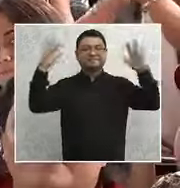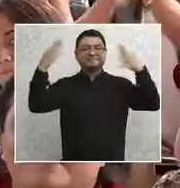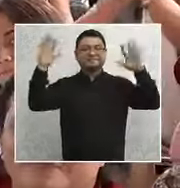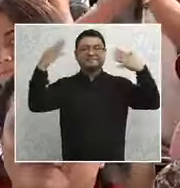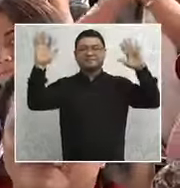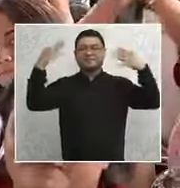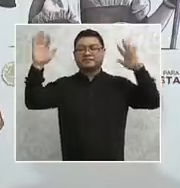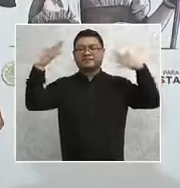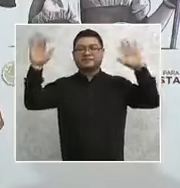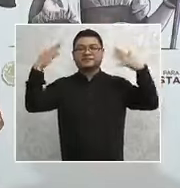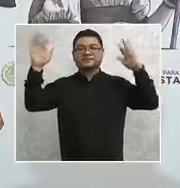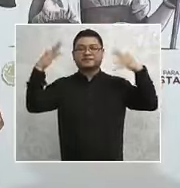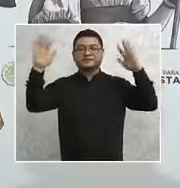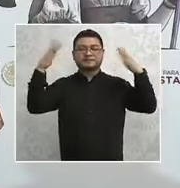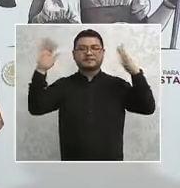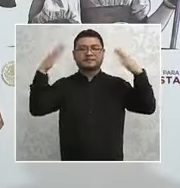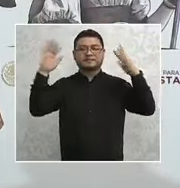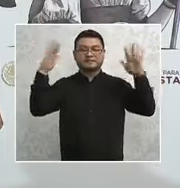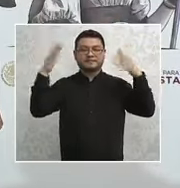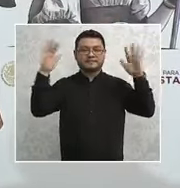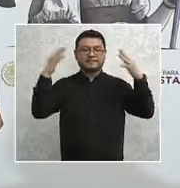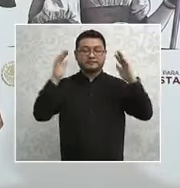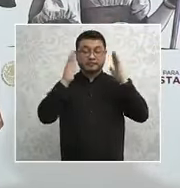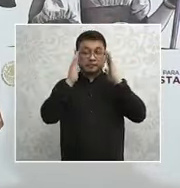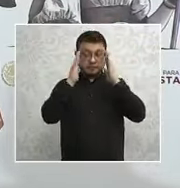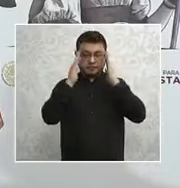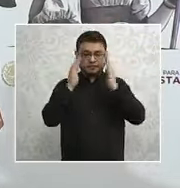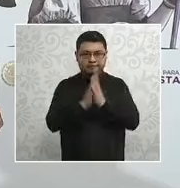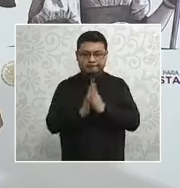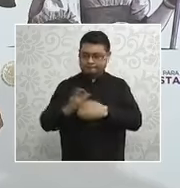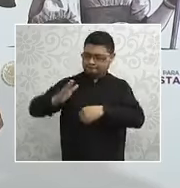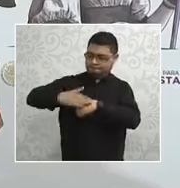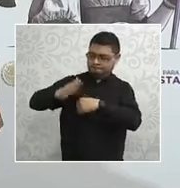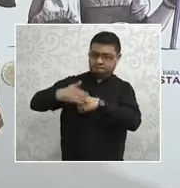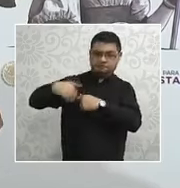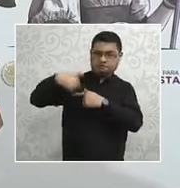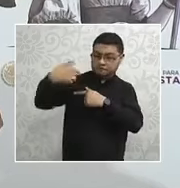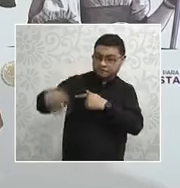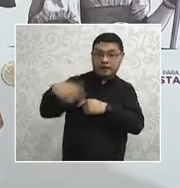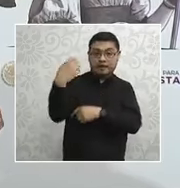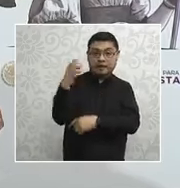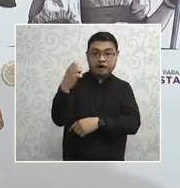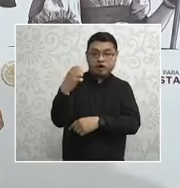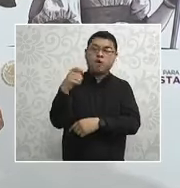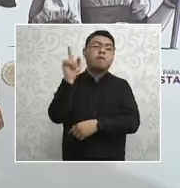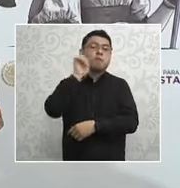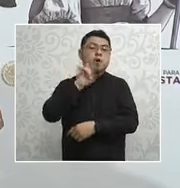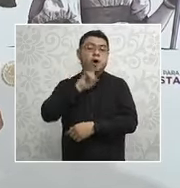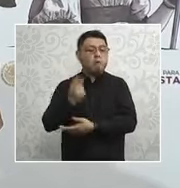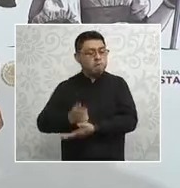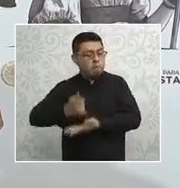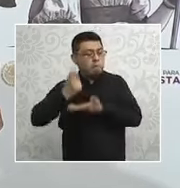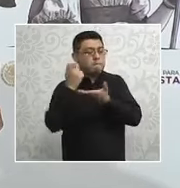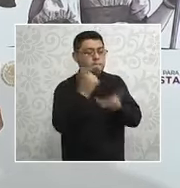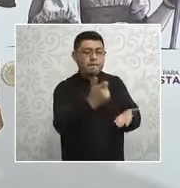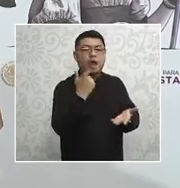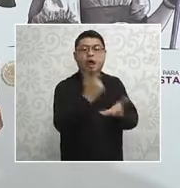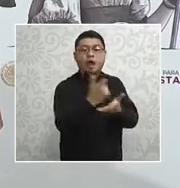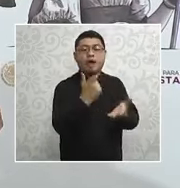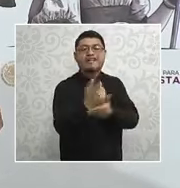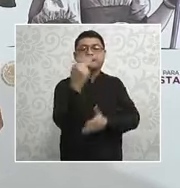contentos a partir del mes de enero las mujeres van a empezar a recibir 3,000 pes